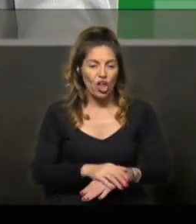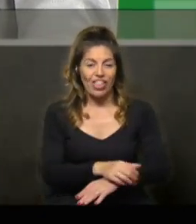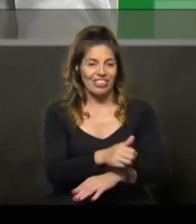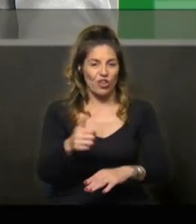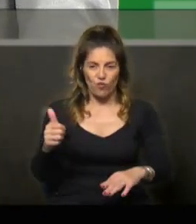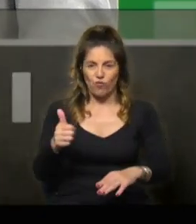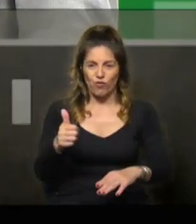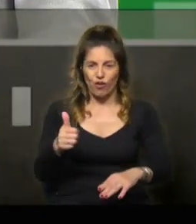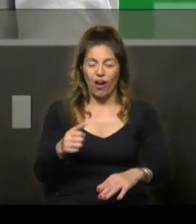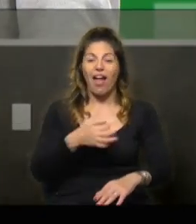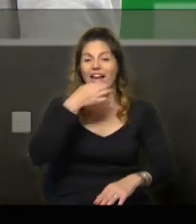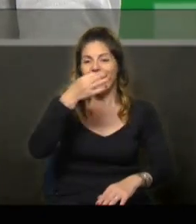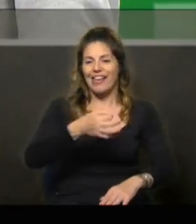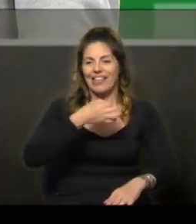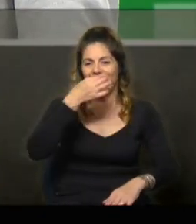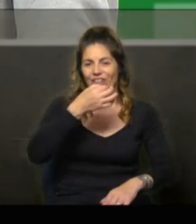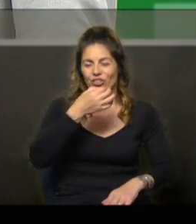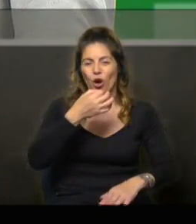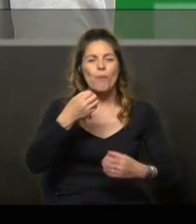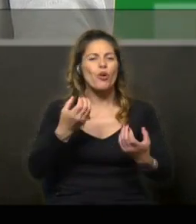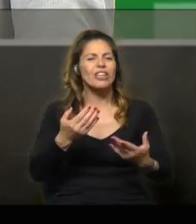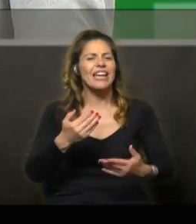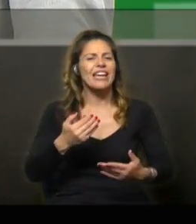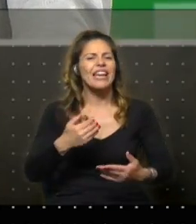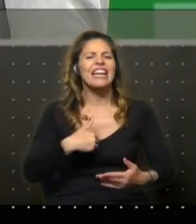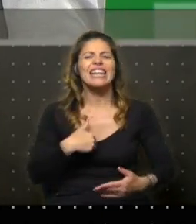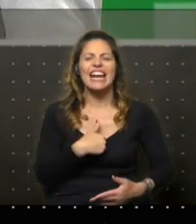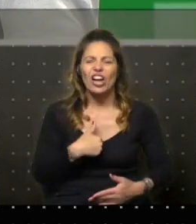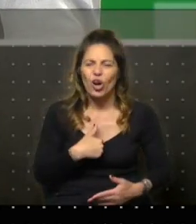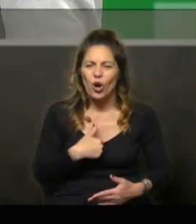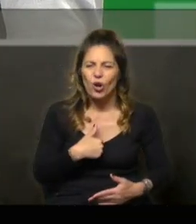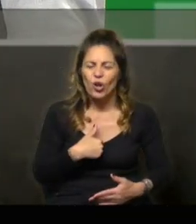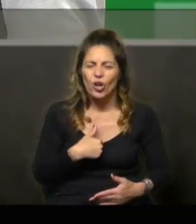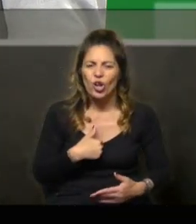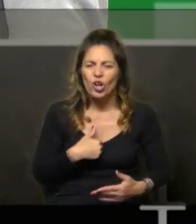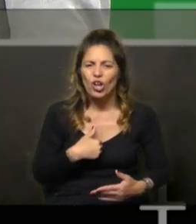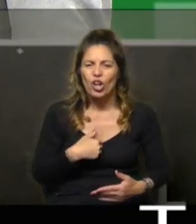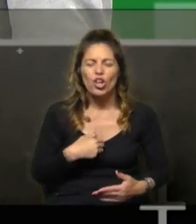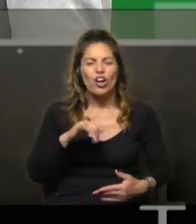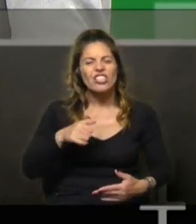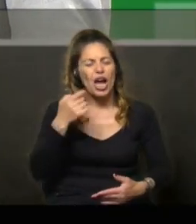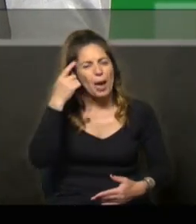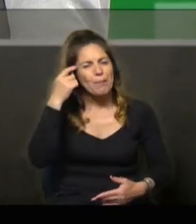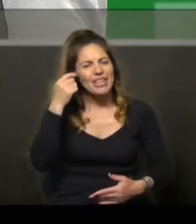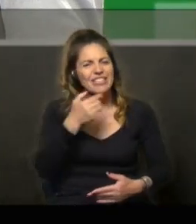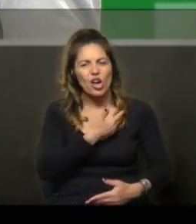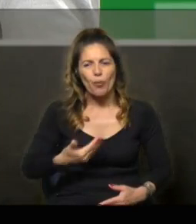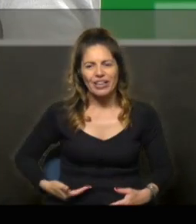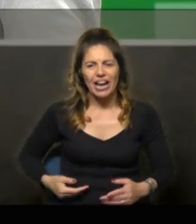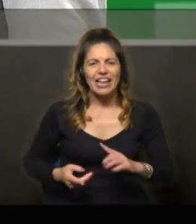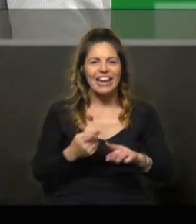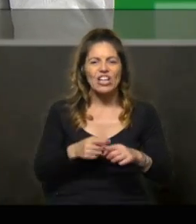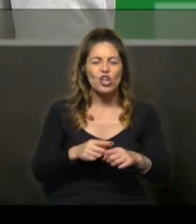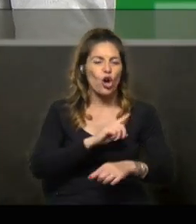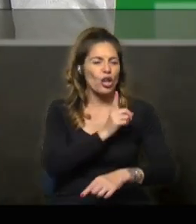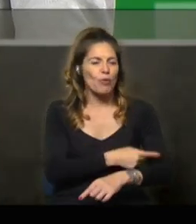en la que va a ser el acto porque Qué papel van ocupar los que tienen experiencia en gobernar los que tienen relación con el poder real de un